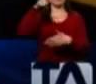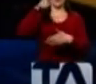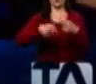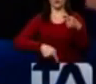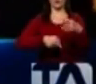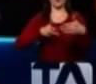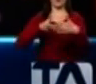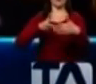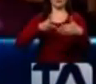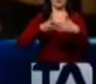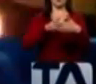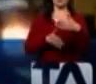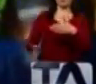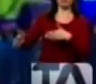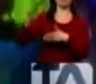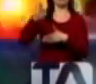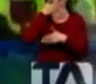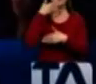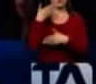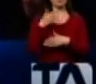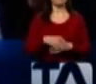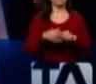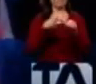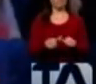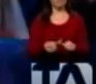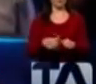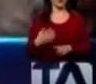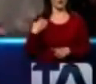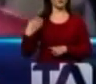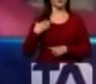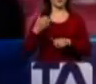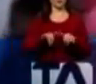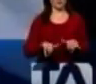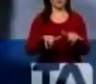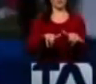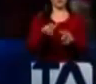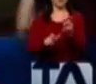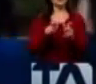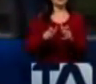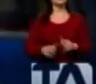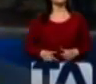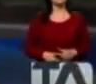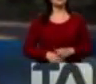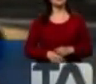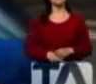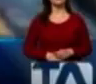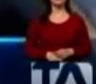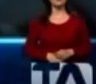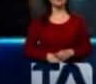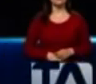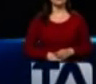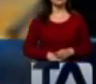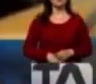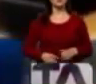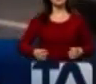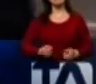favor, tome vías alternas si es posible. Se mantiene hasta el momento esta manifestación de los moradores de la zona por los constantes accidentes